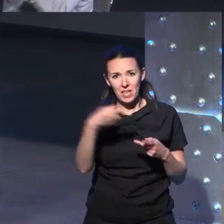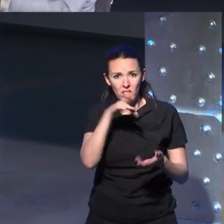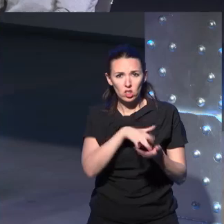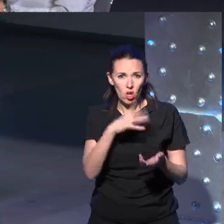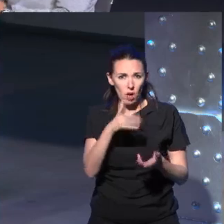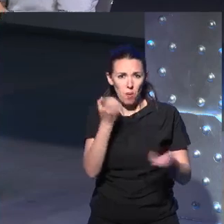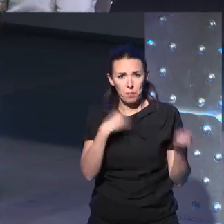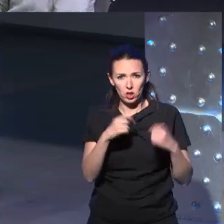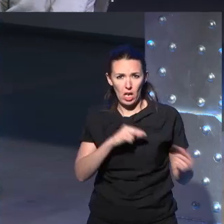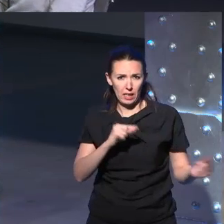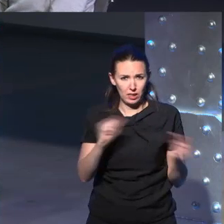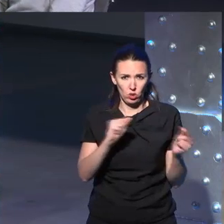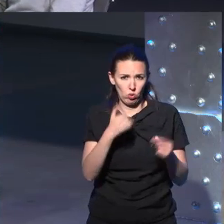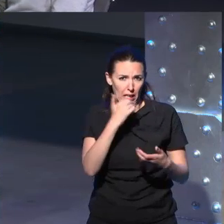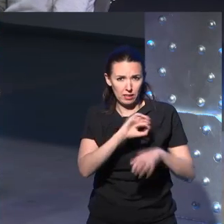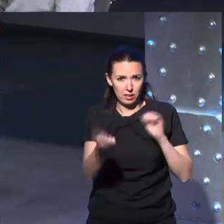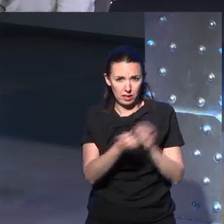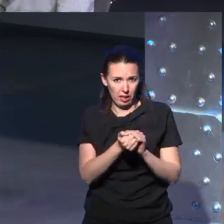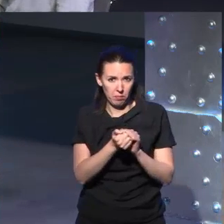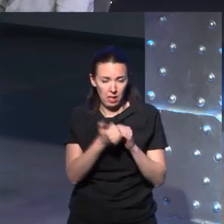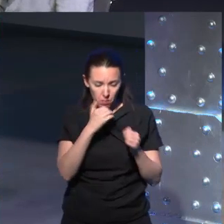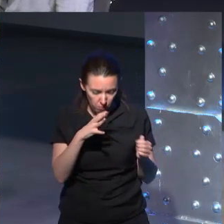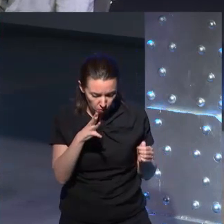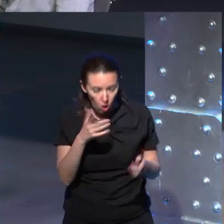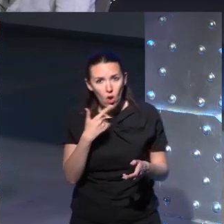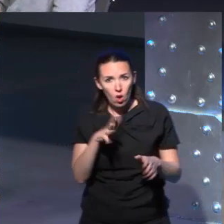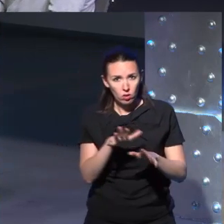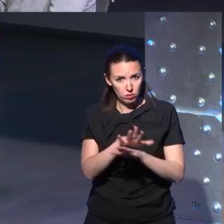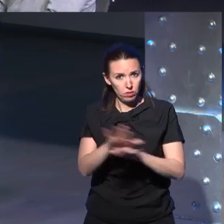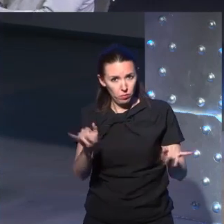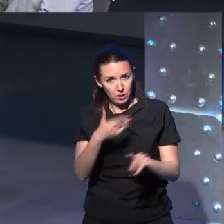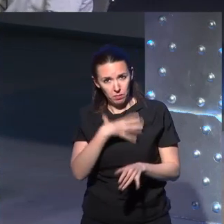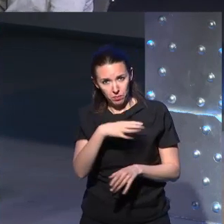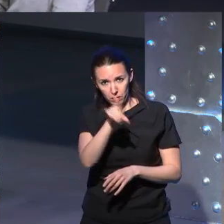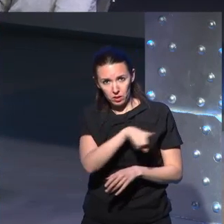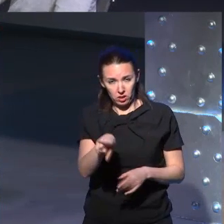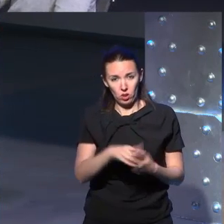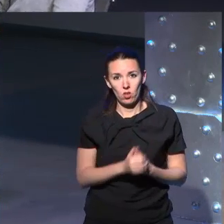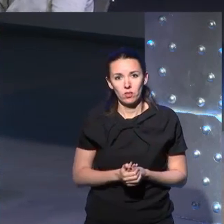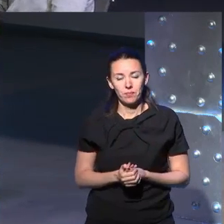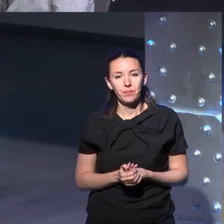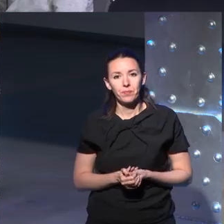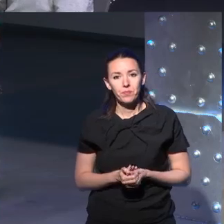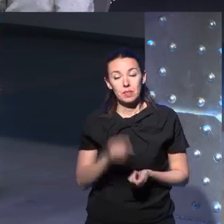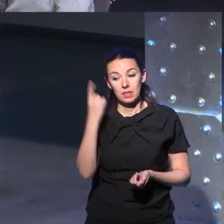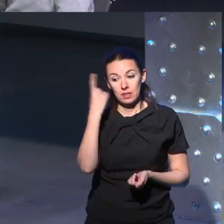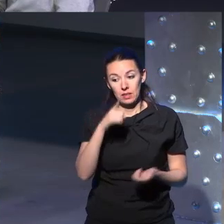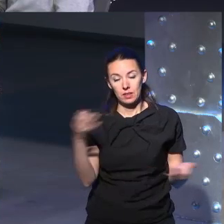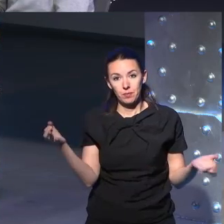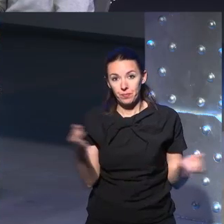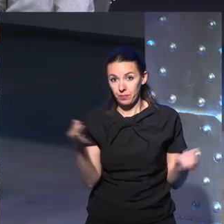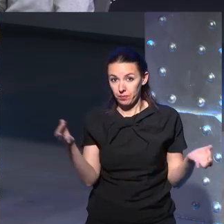discuten y casi se pelean por esto? ¿Con los Beatles? ¿Son compatibles? No. Jimi Hendrix y los Beatles, ¿o no, Miguel? ¿Sabes qué pasa?